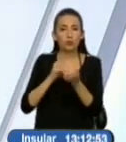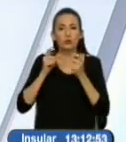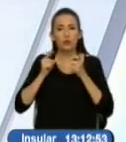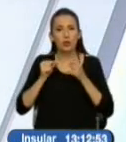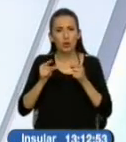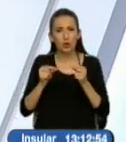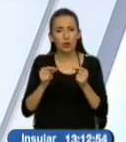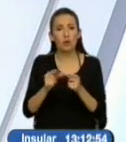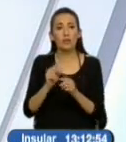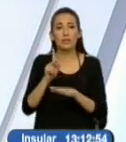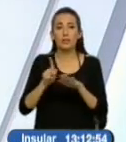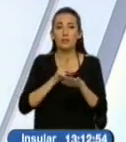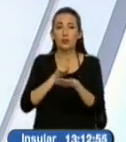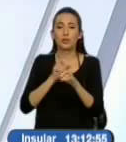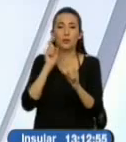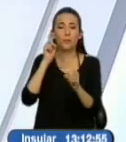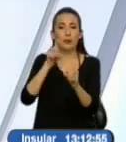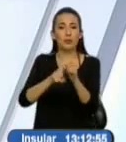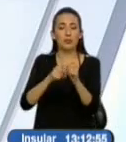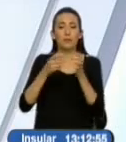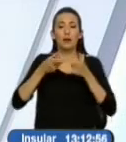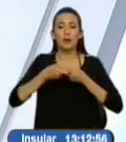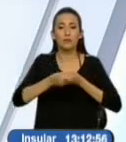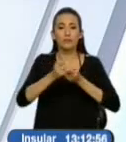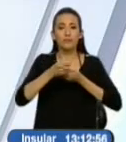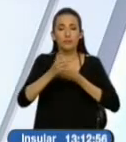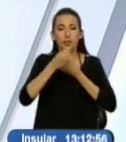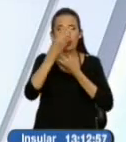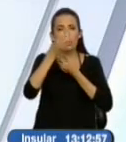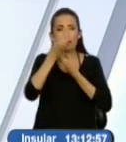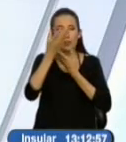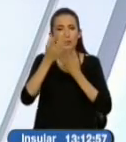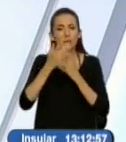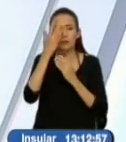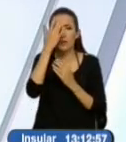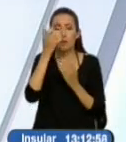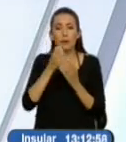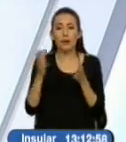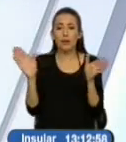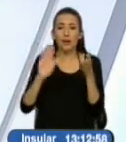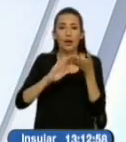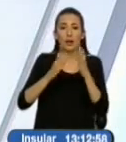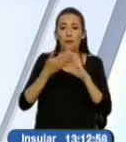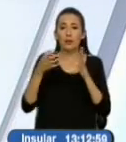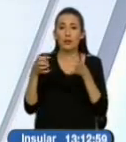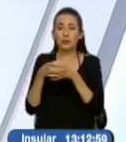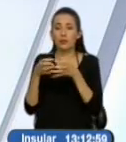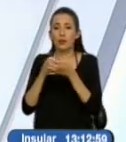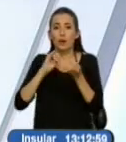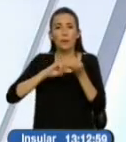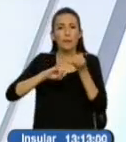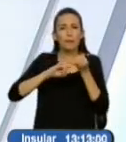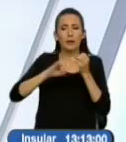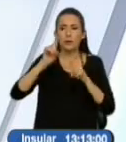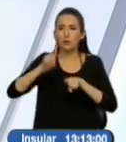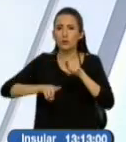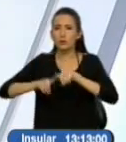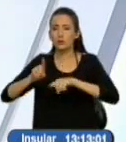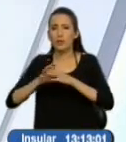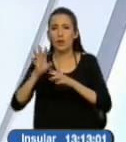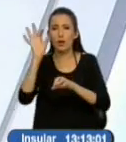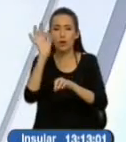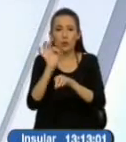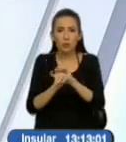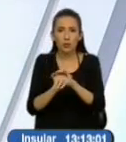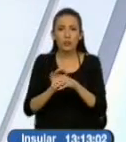otros, participaron de este taller informativo que busca vincular a la academia con la comunidad en la prevención de virus producidos por el mosquito